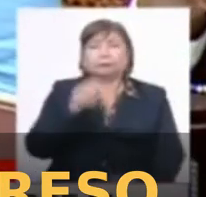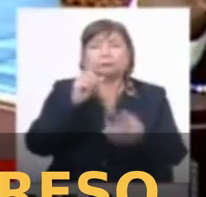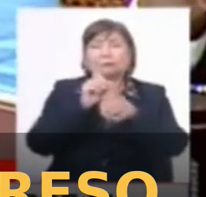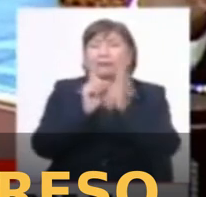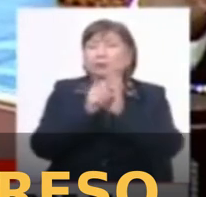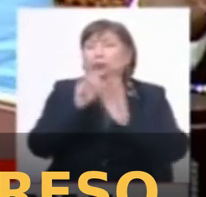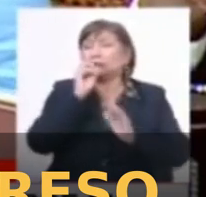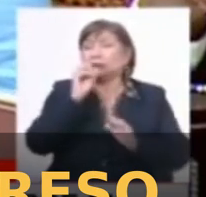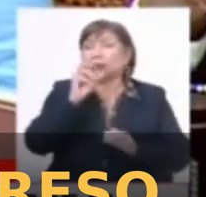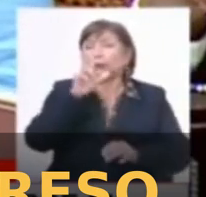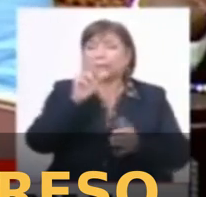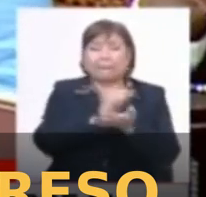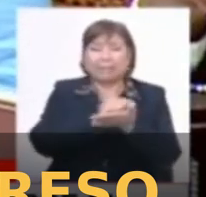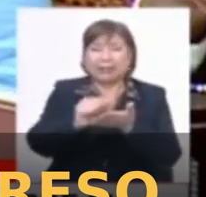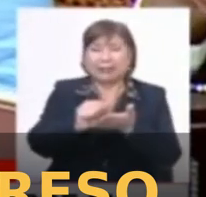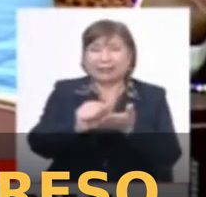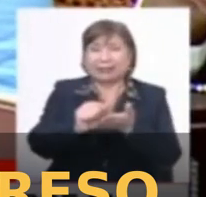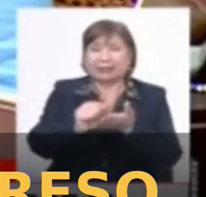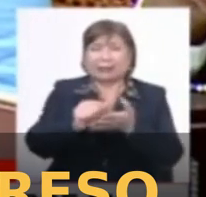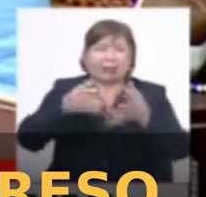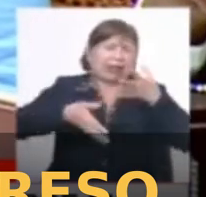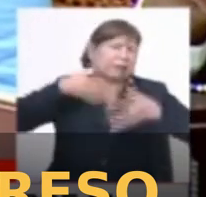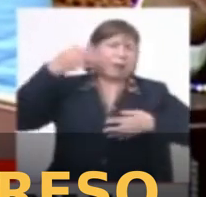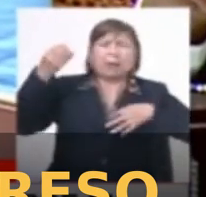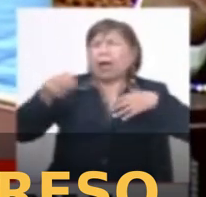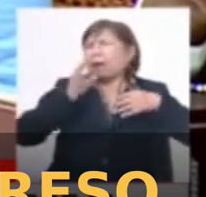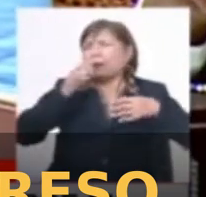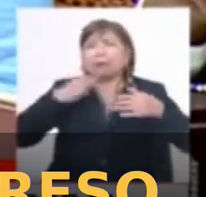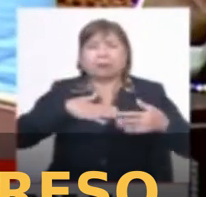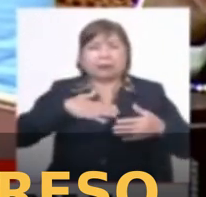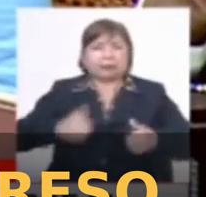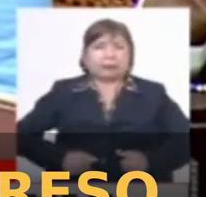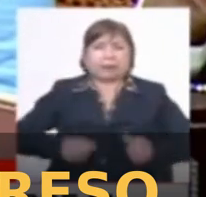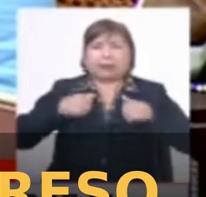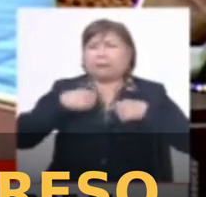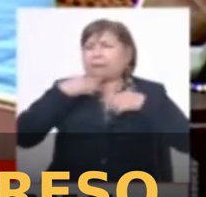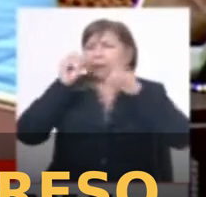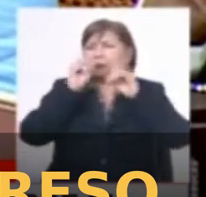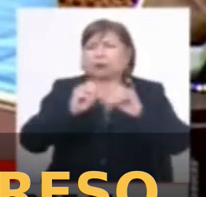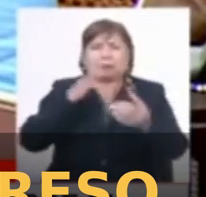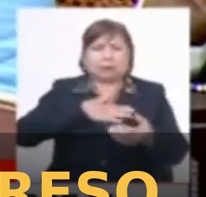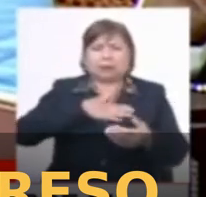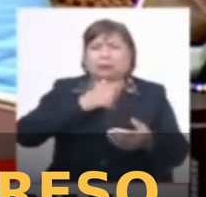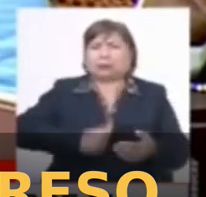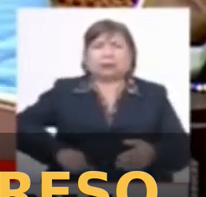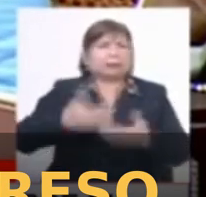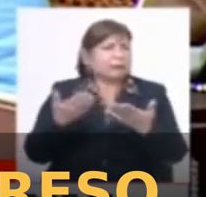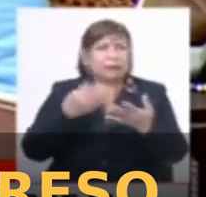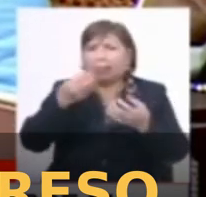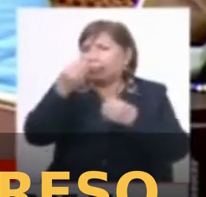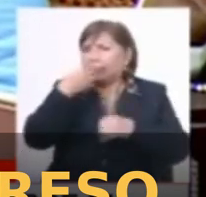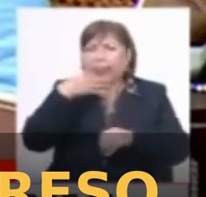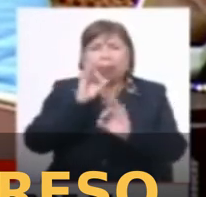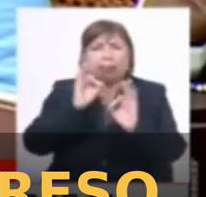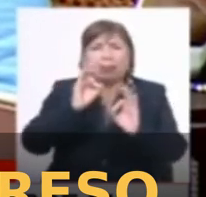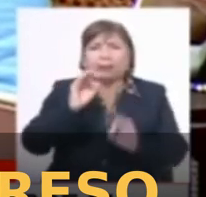la prensa durante 3 meses... me destripó, hizo de mi vida lo que quiso, puso la vida de mis hijos en riesgo. Nadie mencionaba